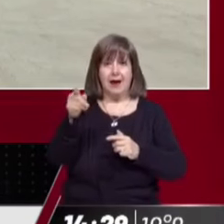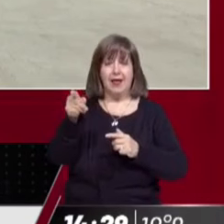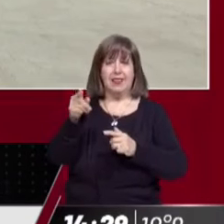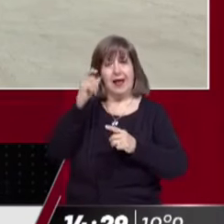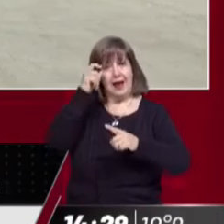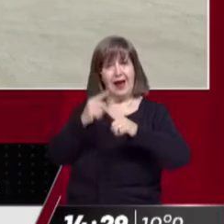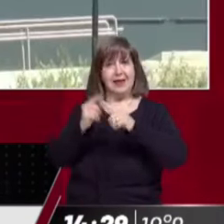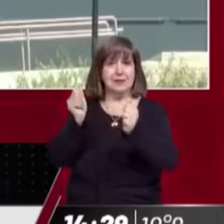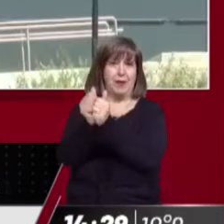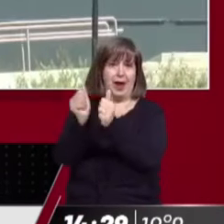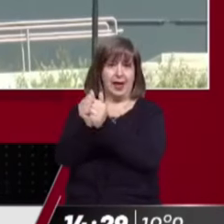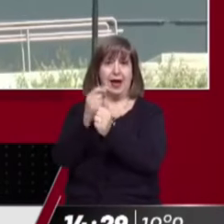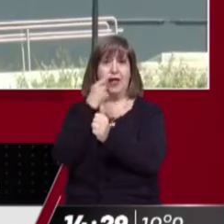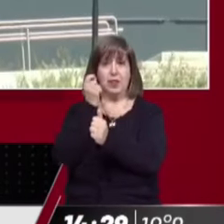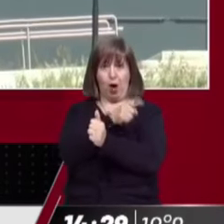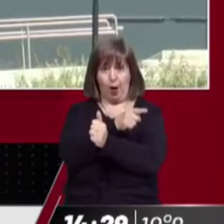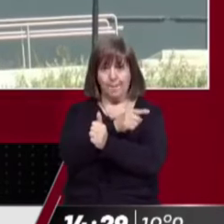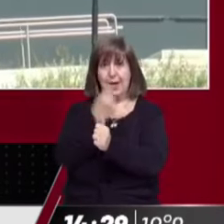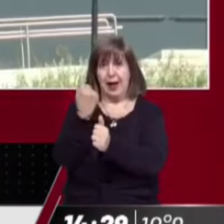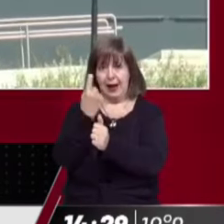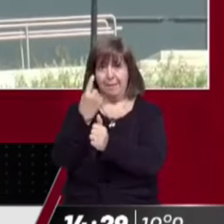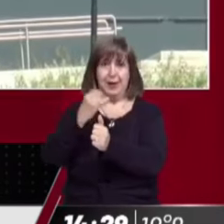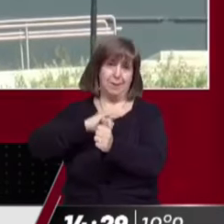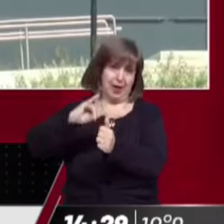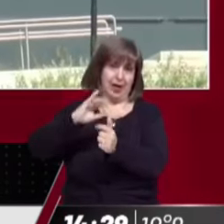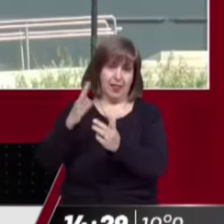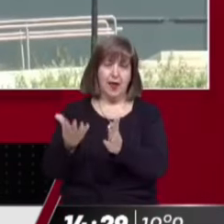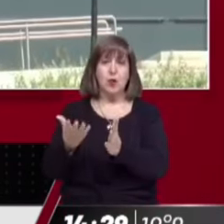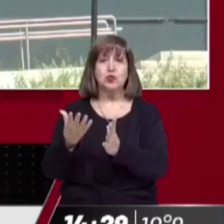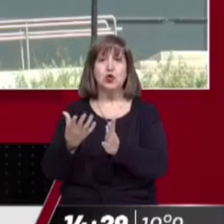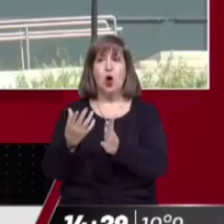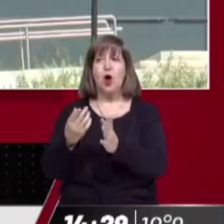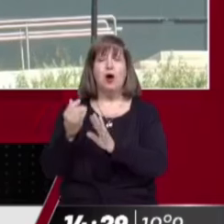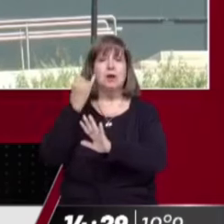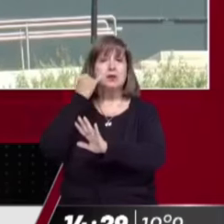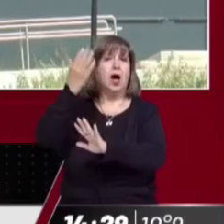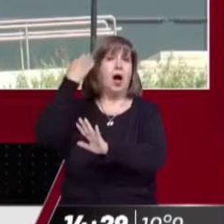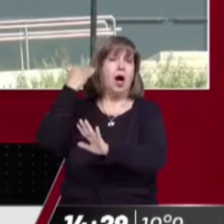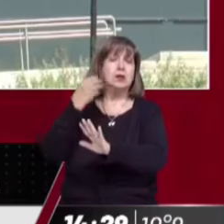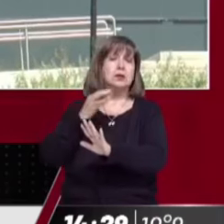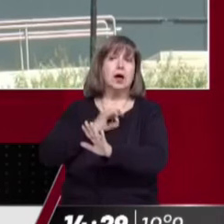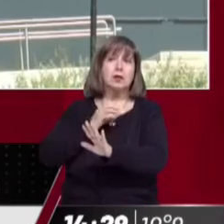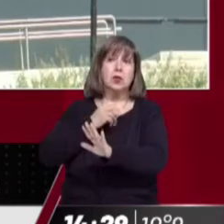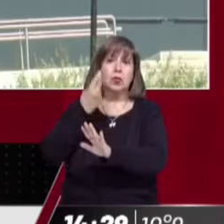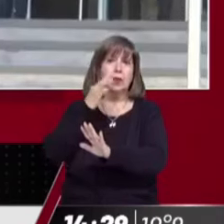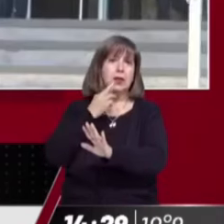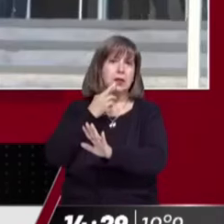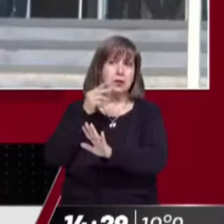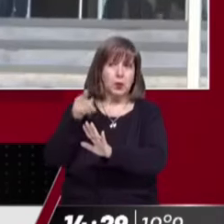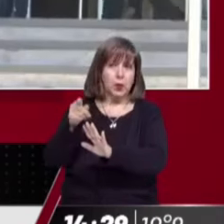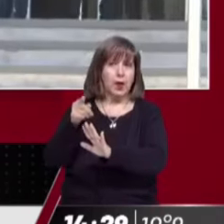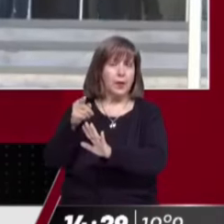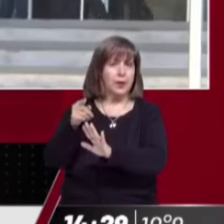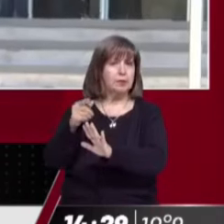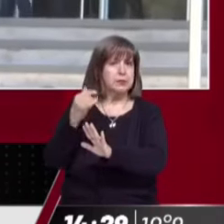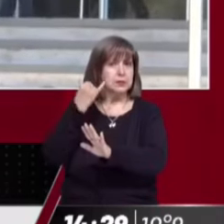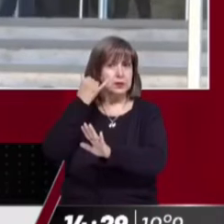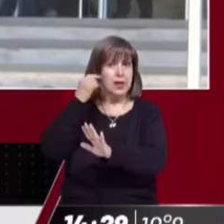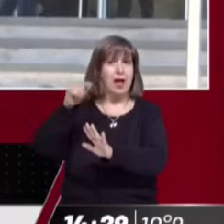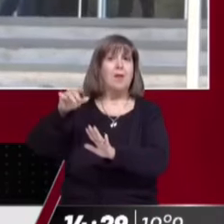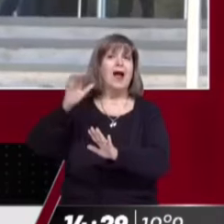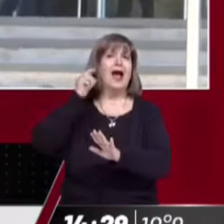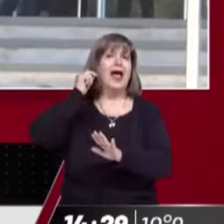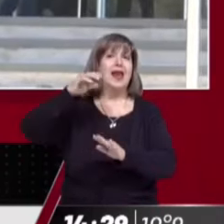la expareja del hombre. A la primera denunciante, digamos. En el momento digamos. En que se radicó, claro, en el momento en el que se radicó la denuncia, la